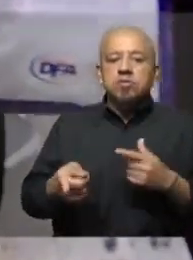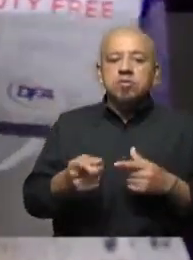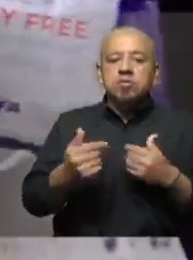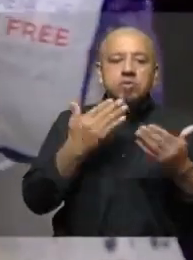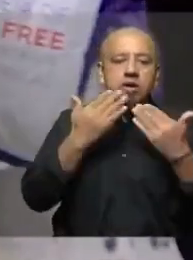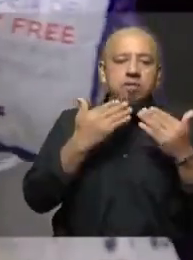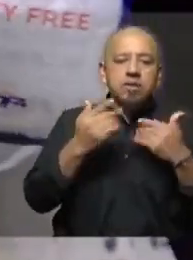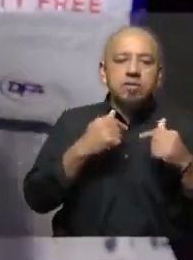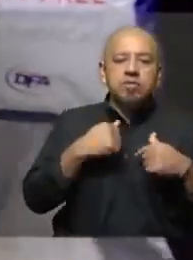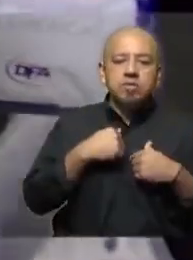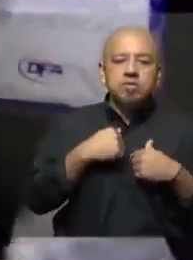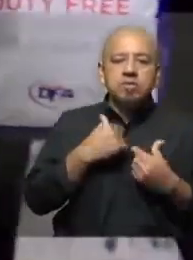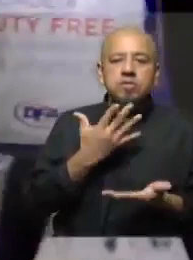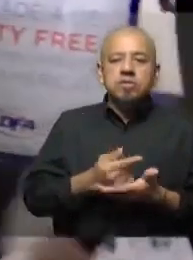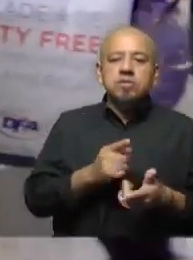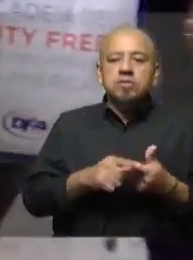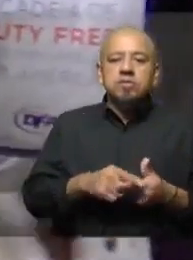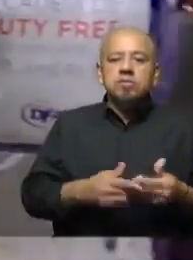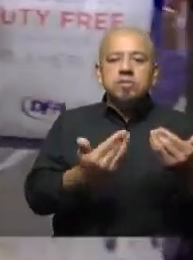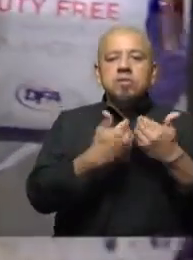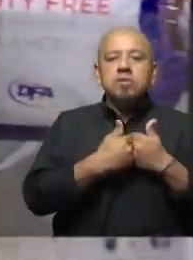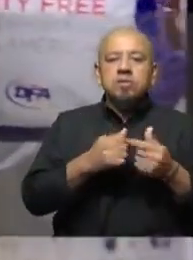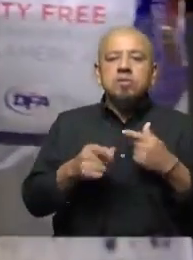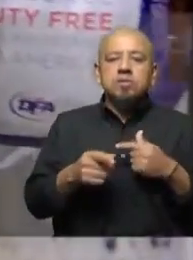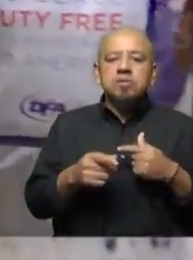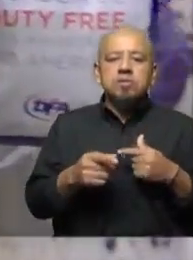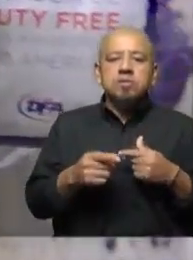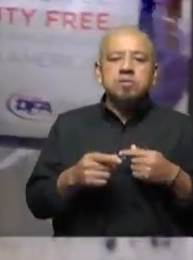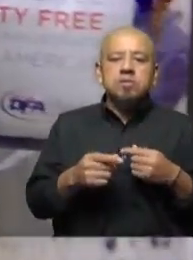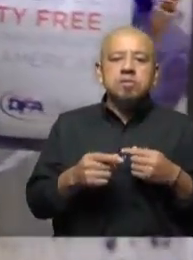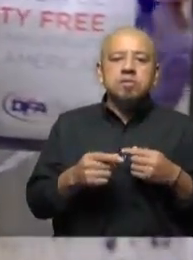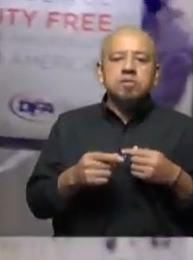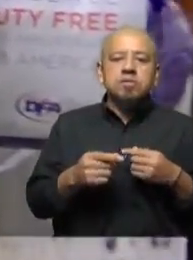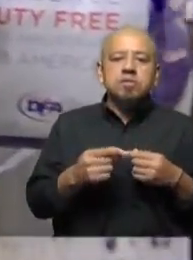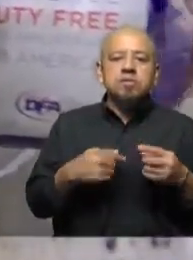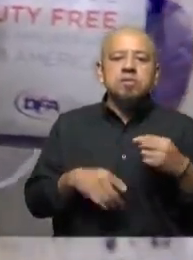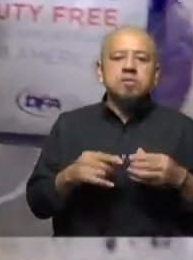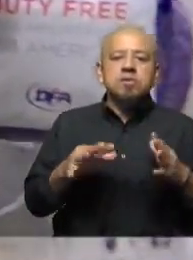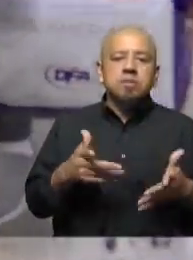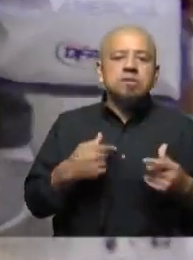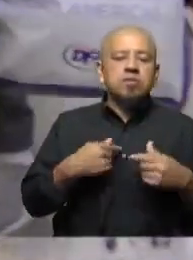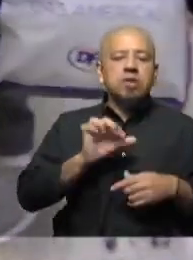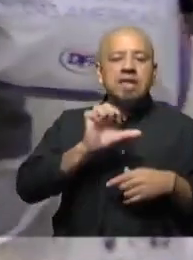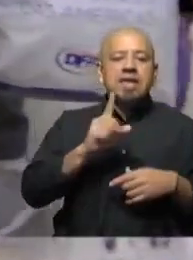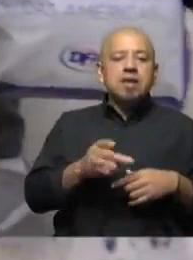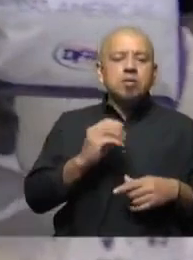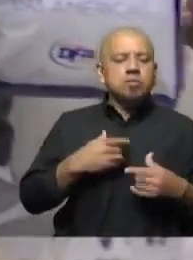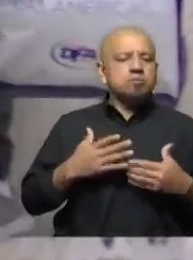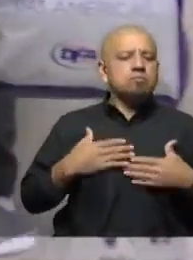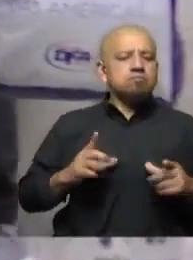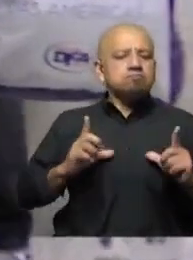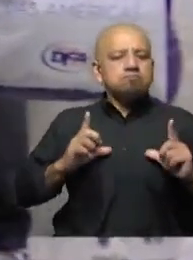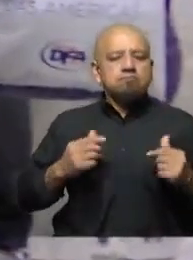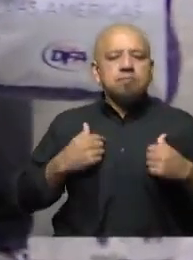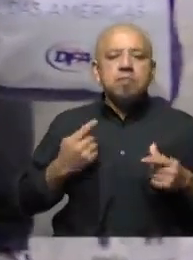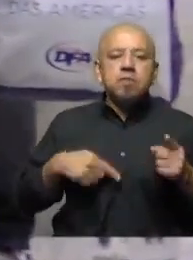nosotras mismas. Nos preguntaban la otra vez en una nota como, en qué se, como qué pasaba con el ego, ¿no? En eso, ay, de contar, sí, nuestra propia historia, y era